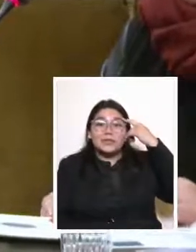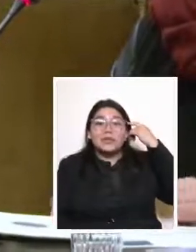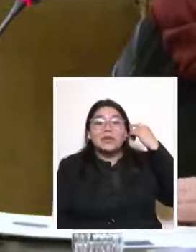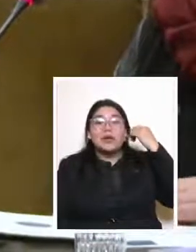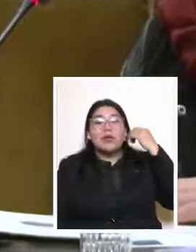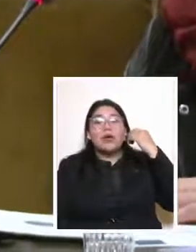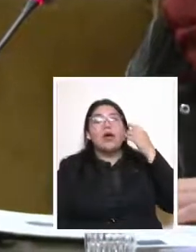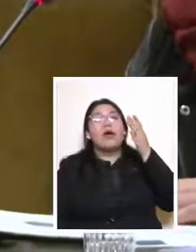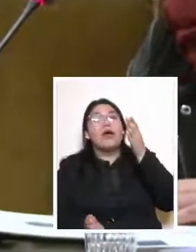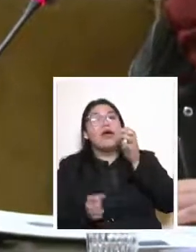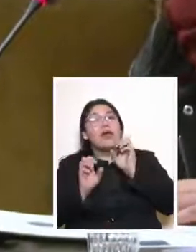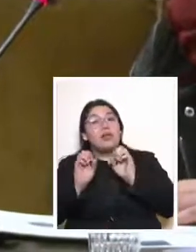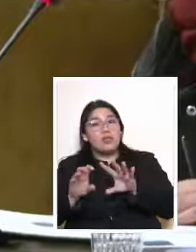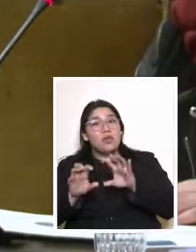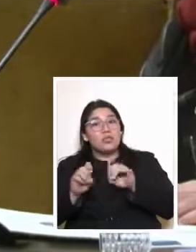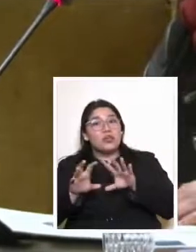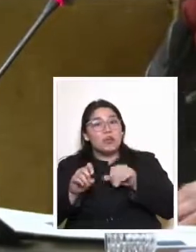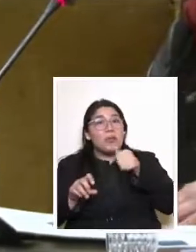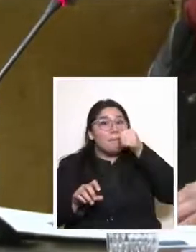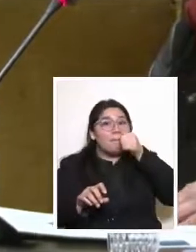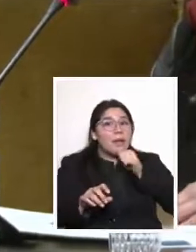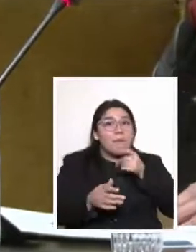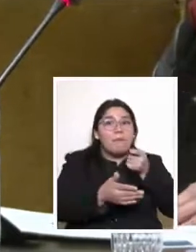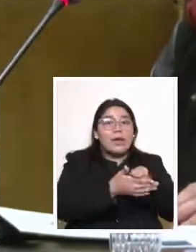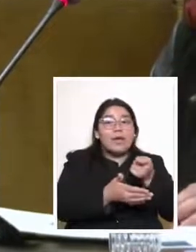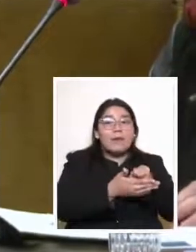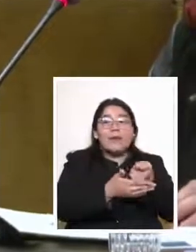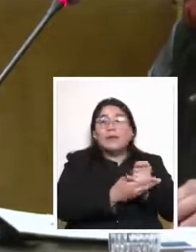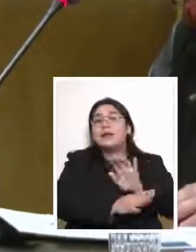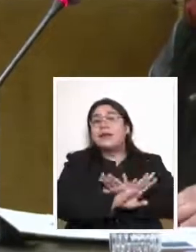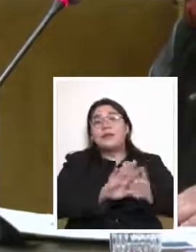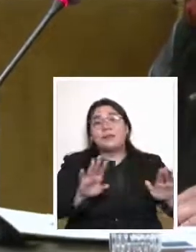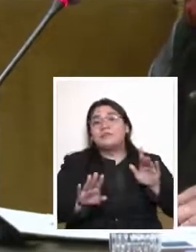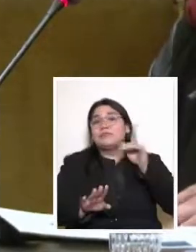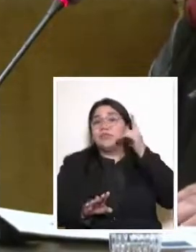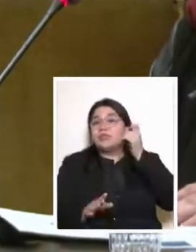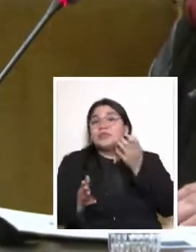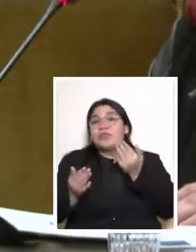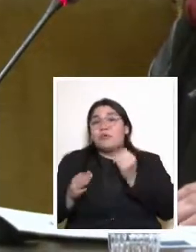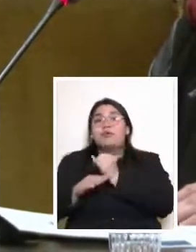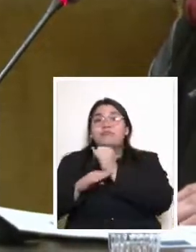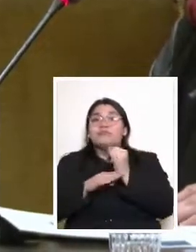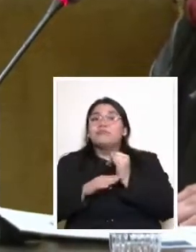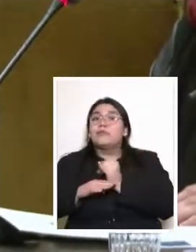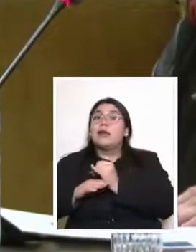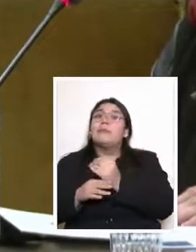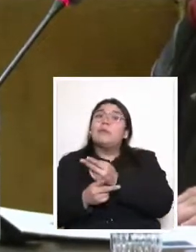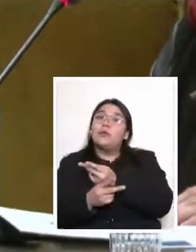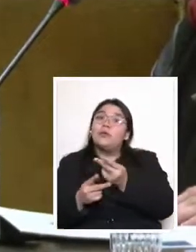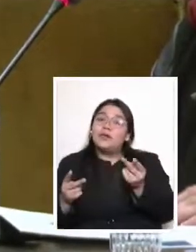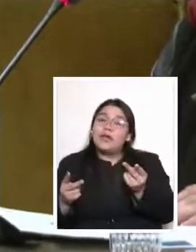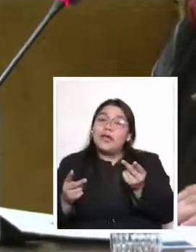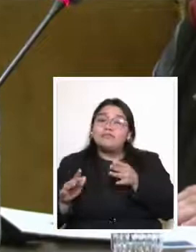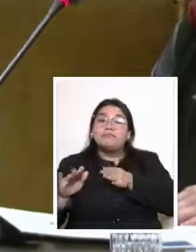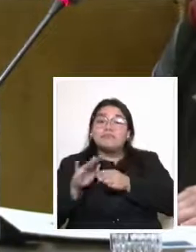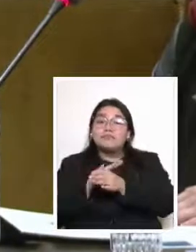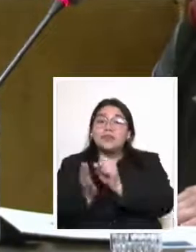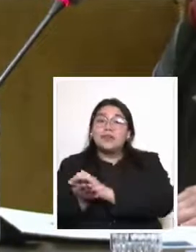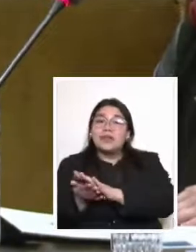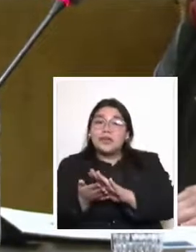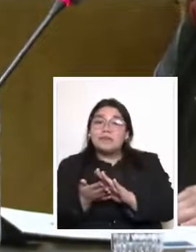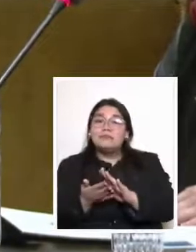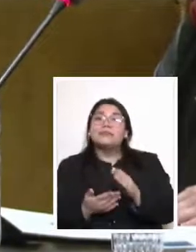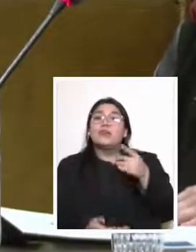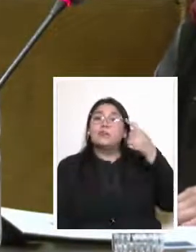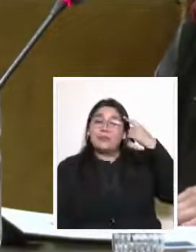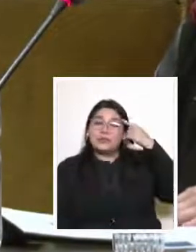la educación, eso es lo primero, para construir instituciones públicas. Creo que hemos aprendido en Chile que la lógica de